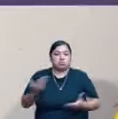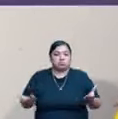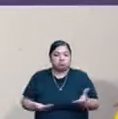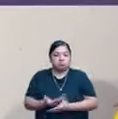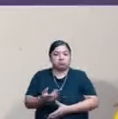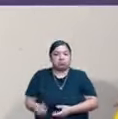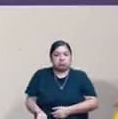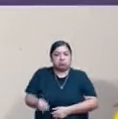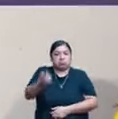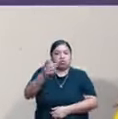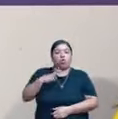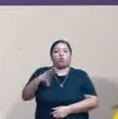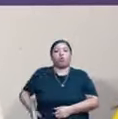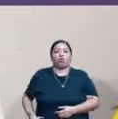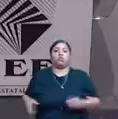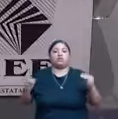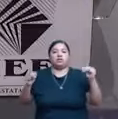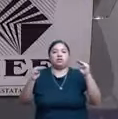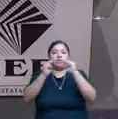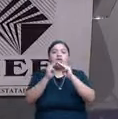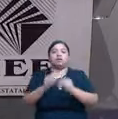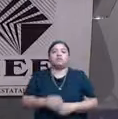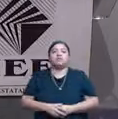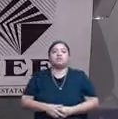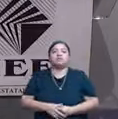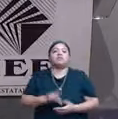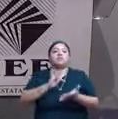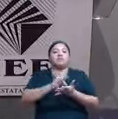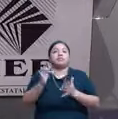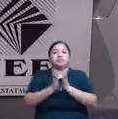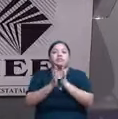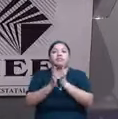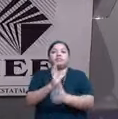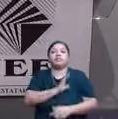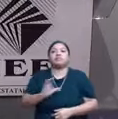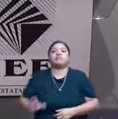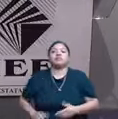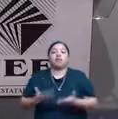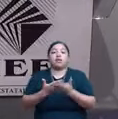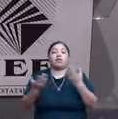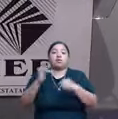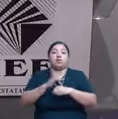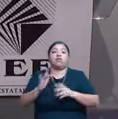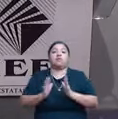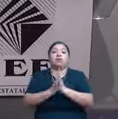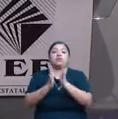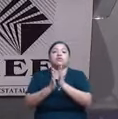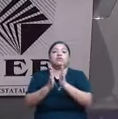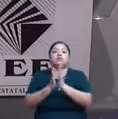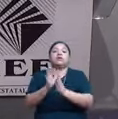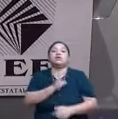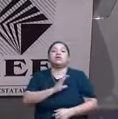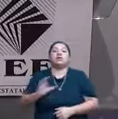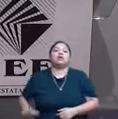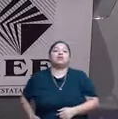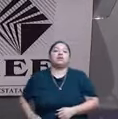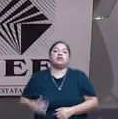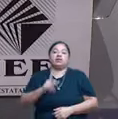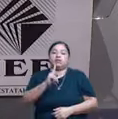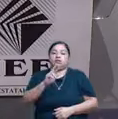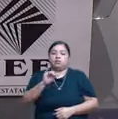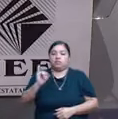soy orgullosamente mixquiahualense. Gracias por su intervención, candidato. Ahora corresponde la participación de la candidata del Partido de la